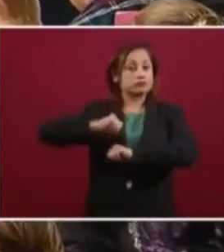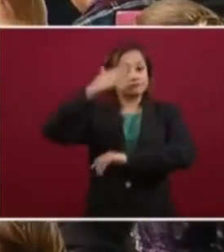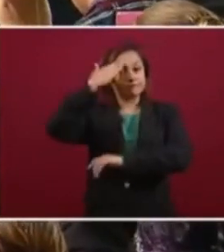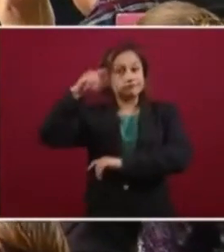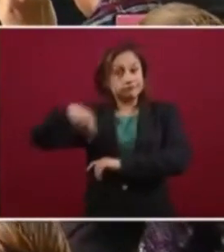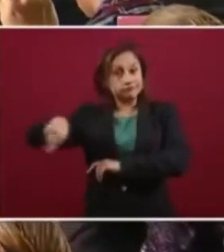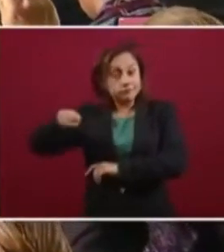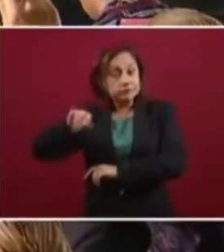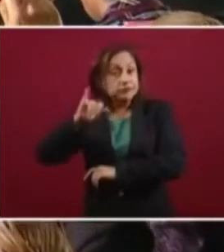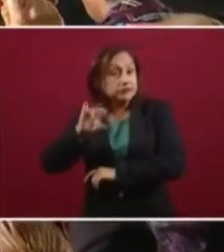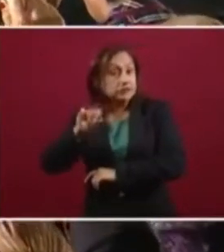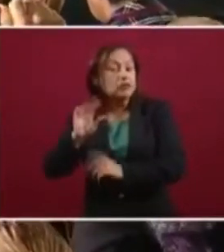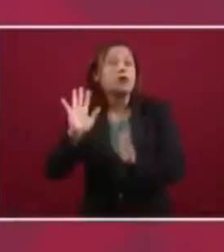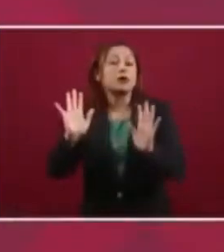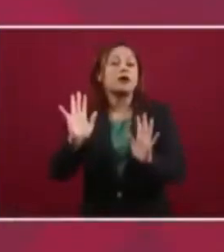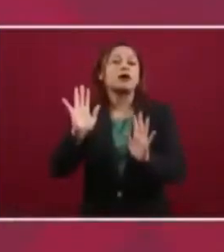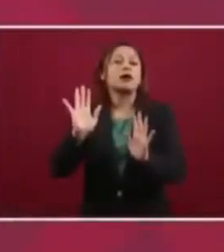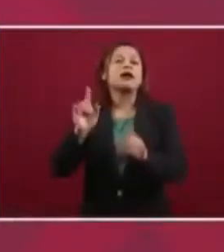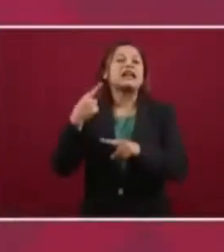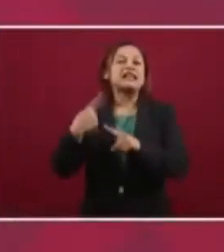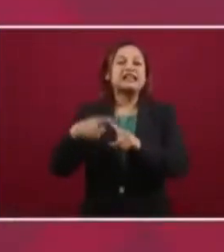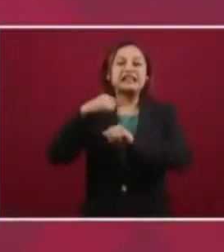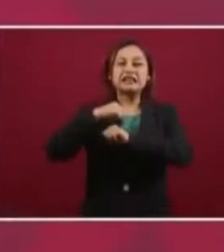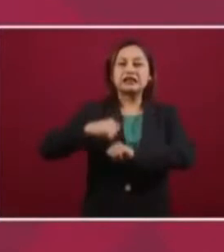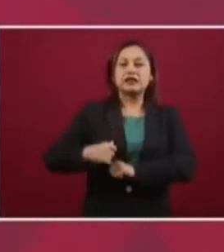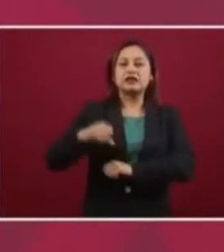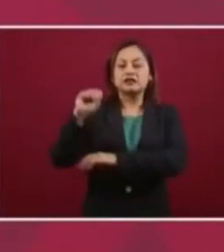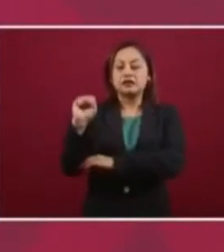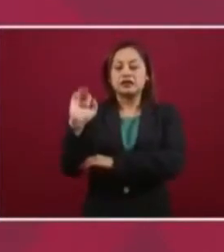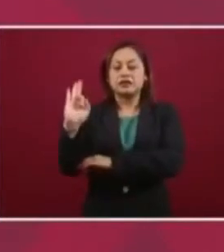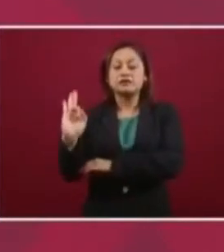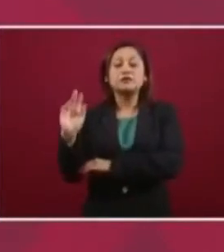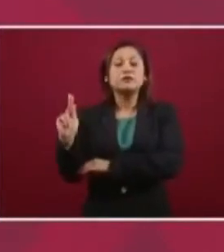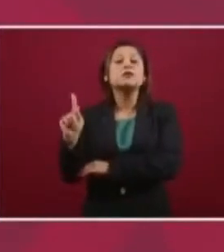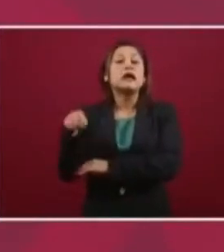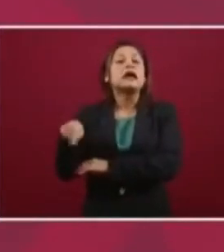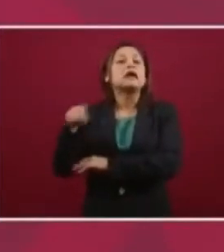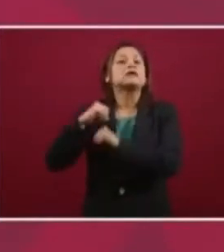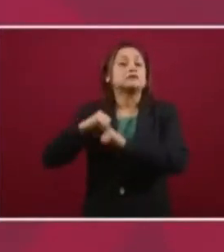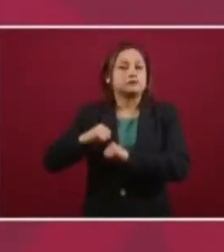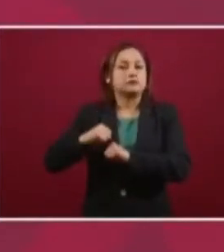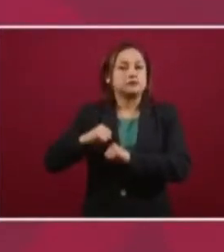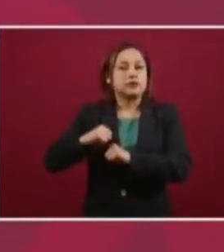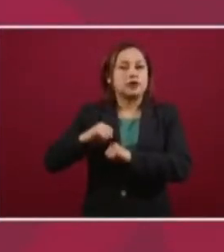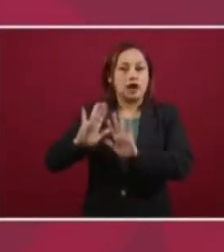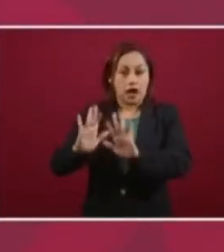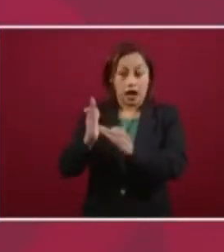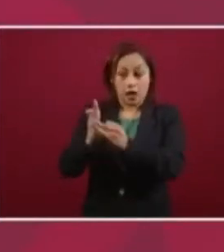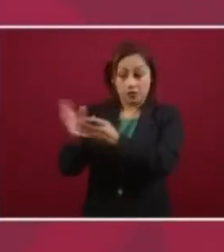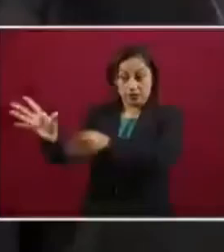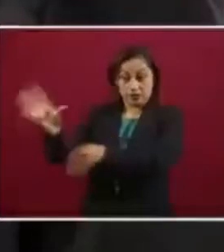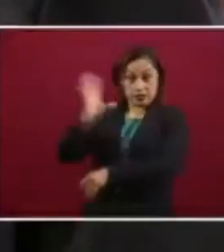es secretaria de la función pública ya nosotros tomamos nota de lo que nos